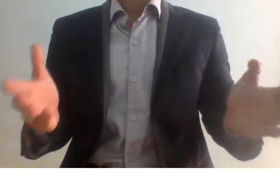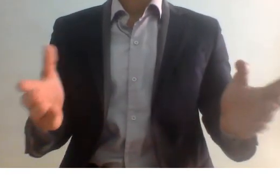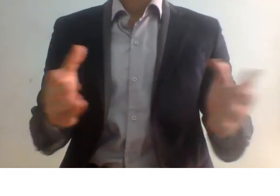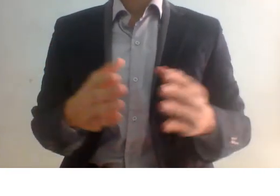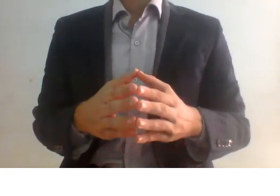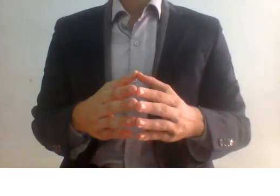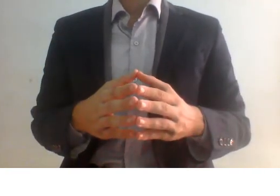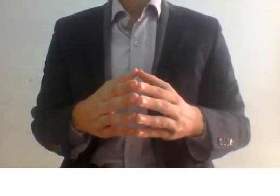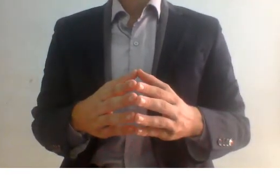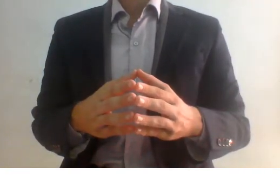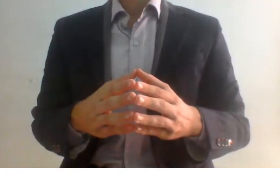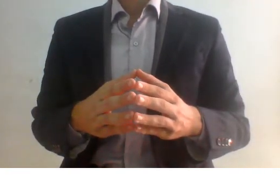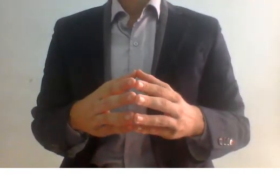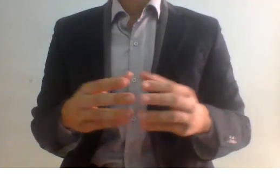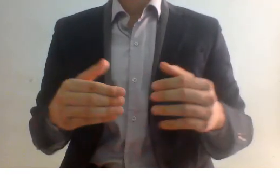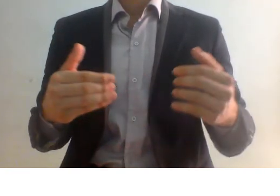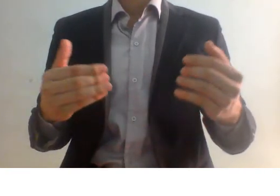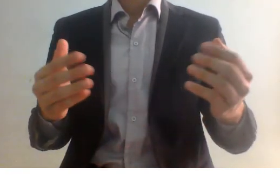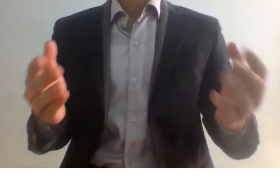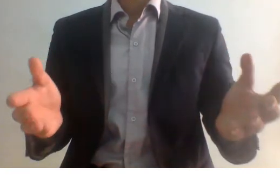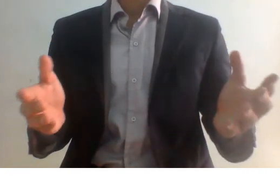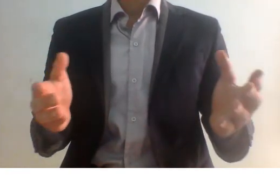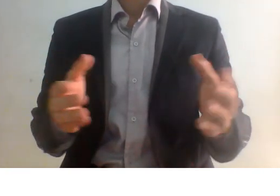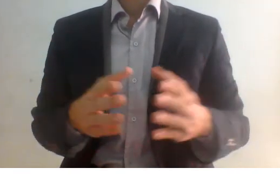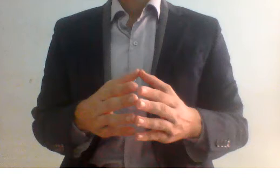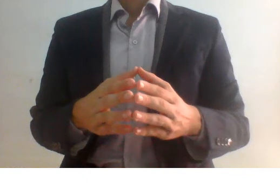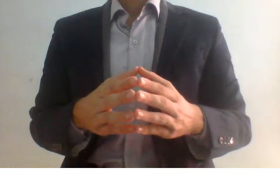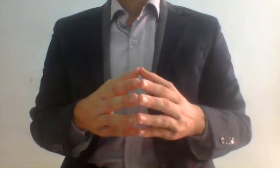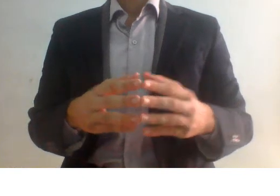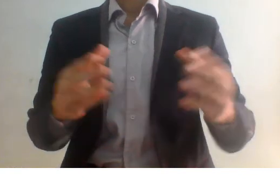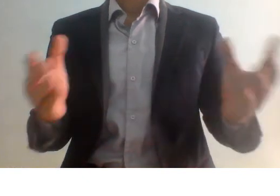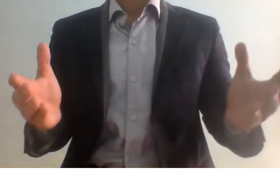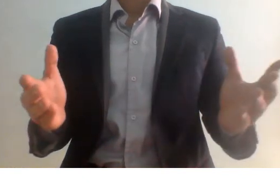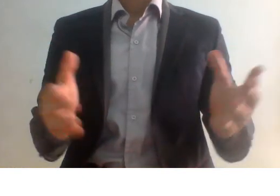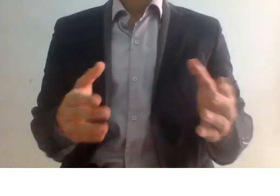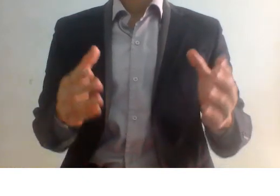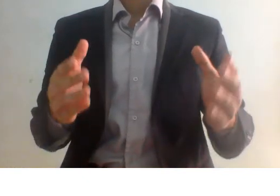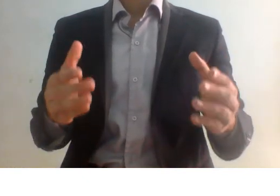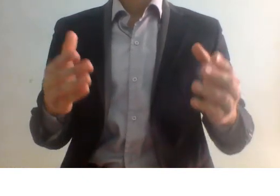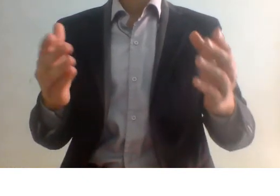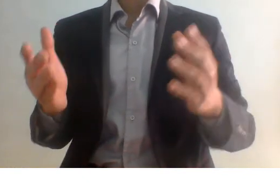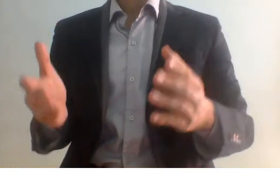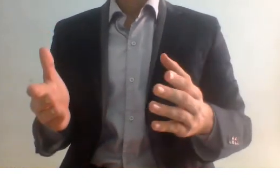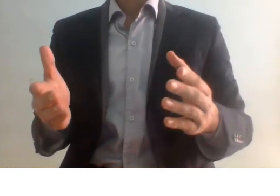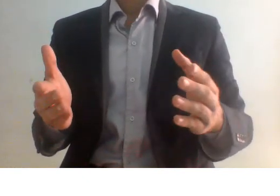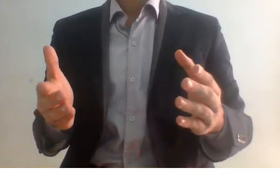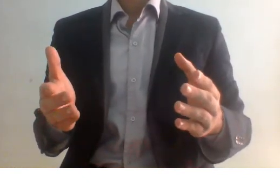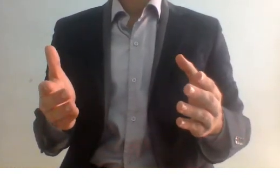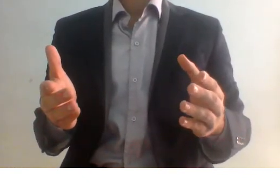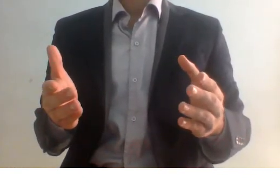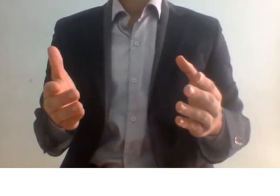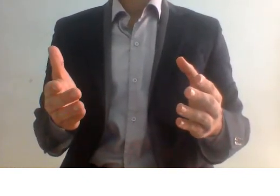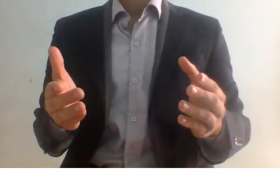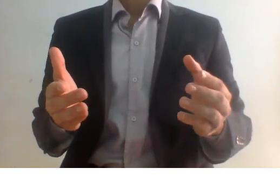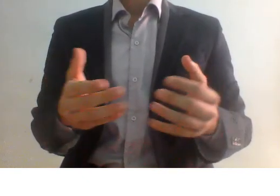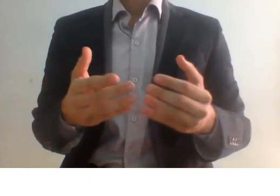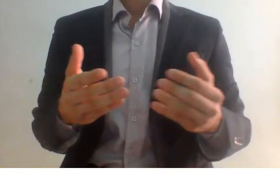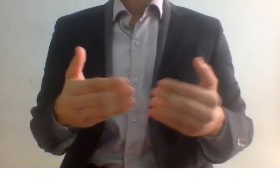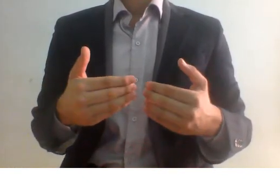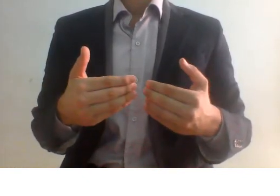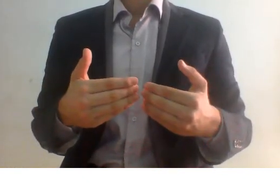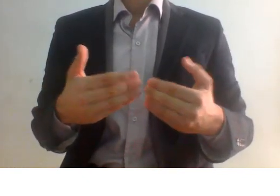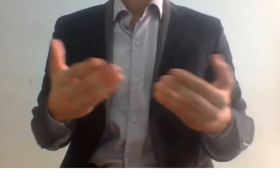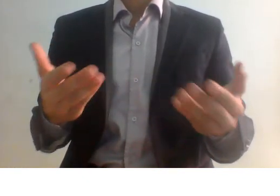Sí por México. ¿Por qué lo digo? Porque todos estos que están involucrados en esa organización son grandes empresarios. Y yo me